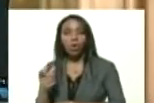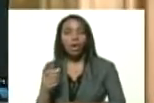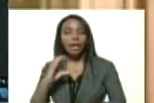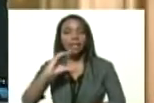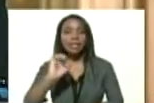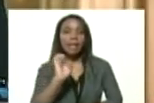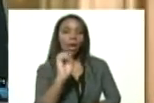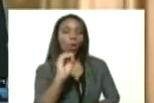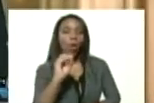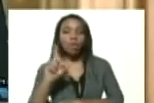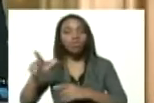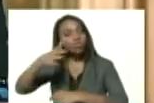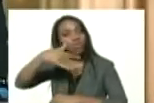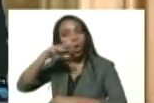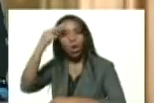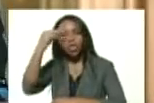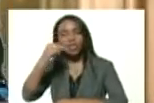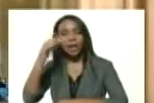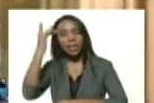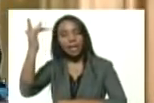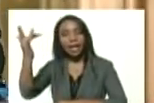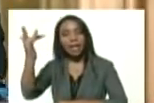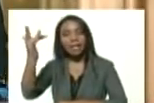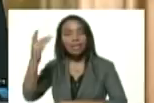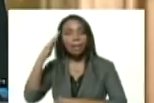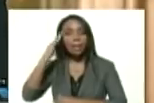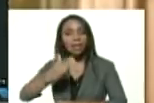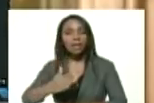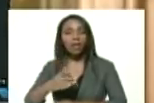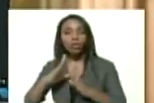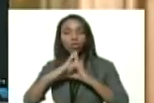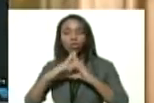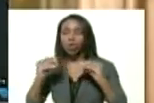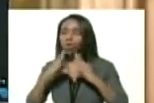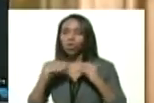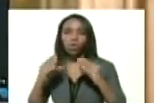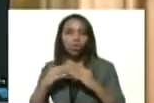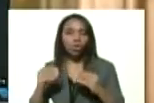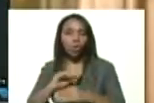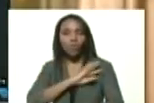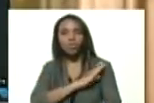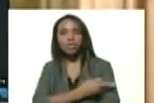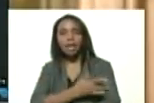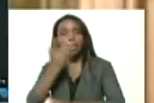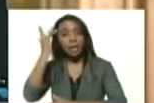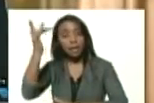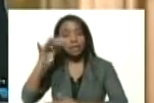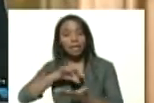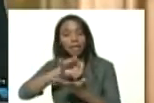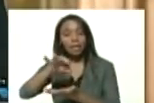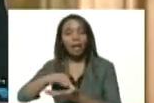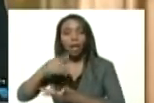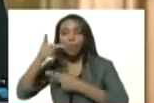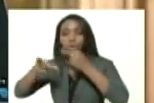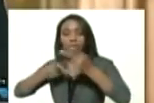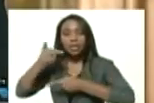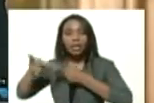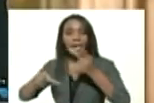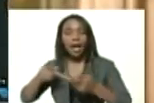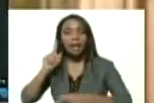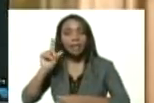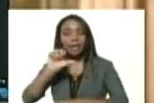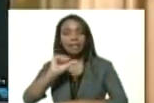en todos los niveles de la inteligencia militar el decir tenemos que fortalecer la inteligencia estratégica y política en el